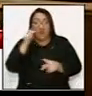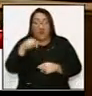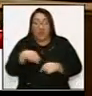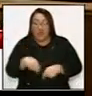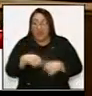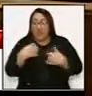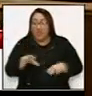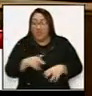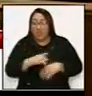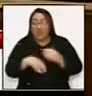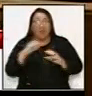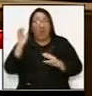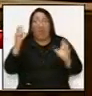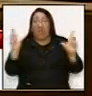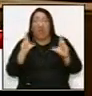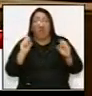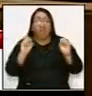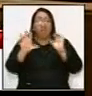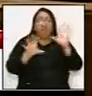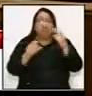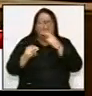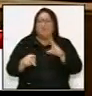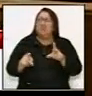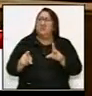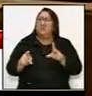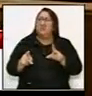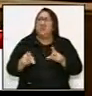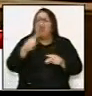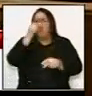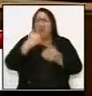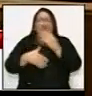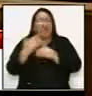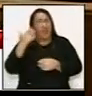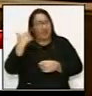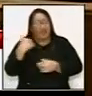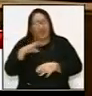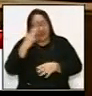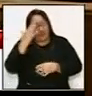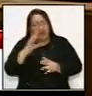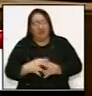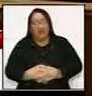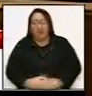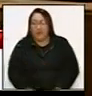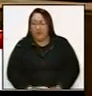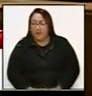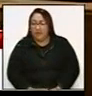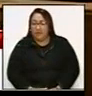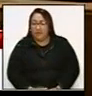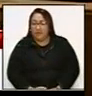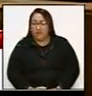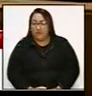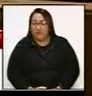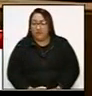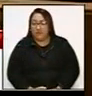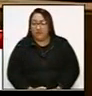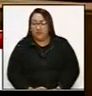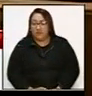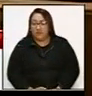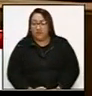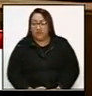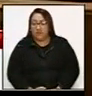ya estaba en todos los canales de televisión, lo hemos visto el domingo anterior, ¿no? Ya estaba a todo dar en los medios de